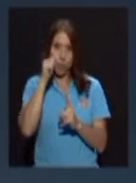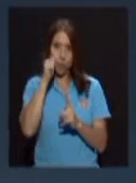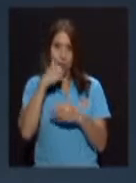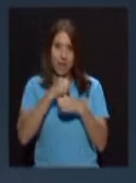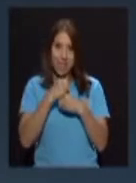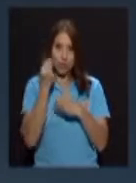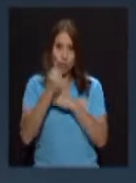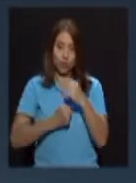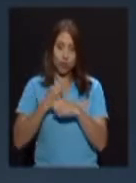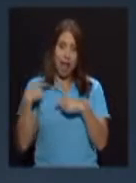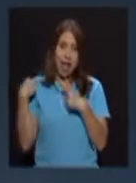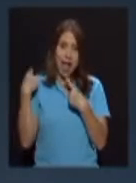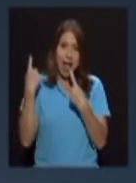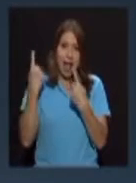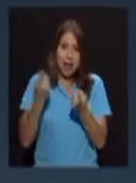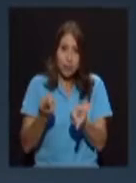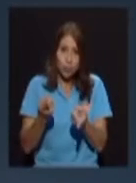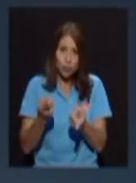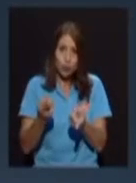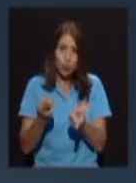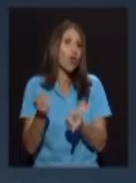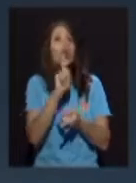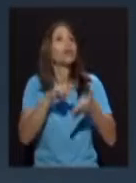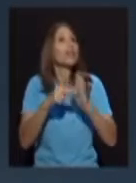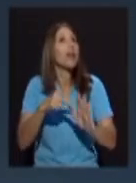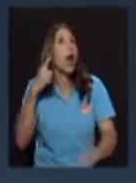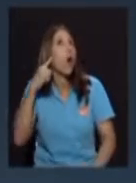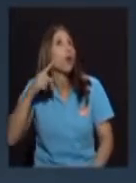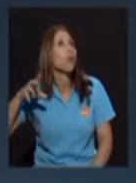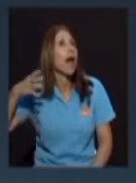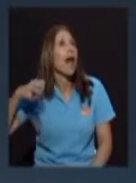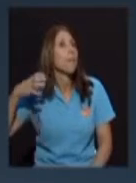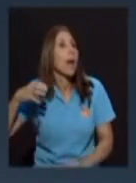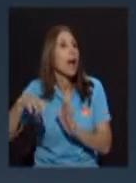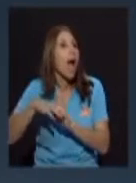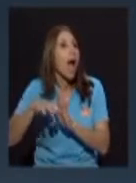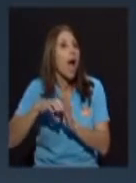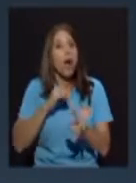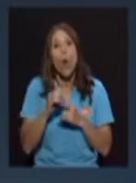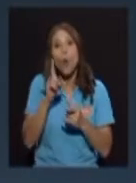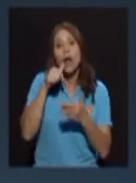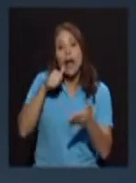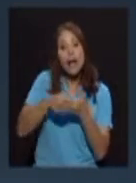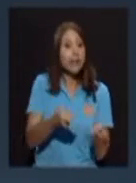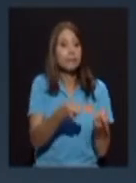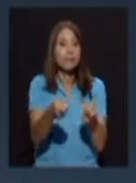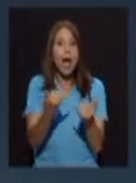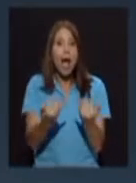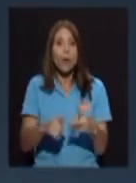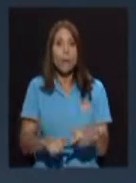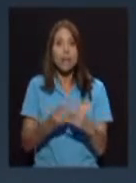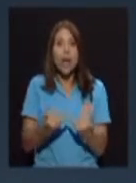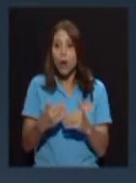por muchos años, no es que sonó una campana o le llegó una carta en la que le dijeron, mire, a partir de ahora usted no puede